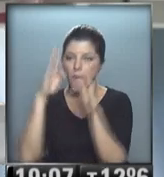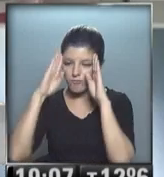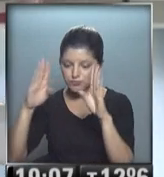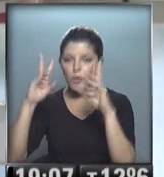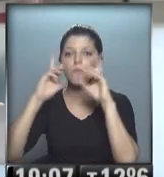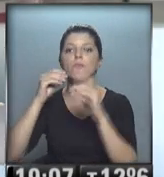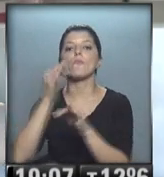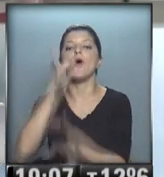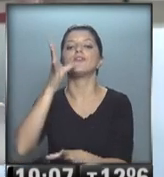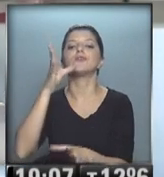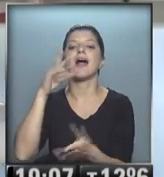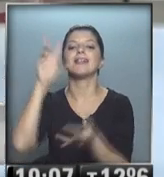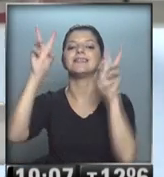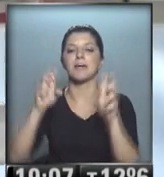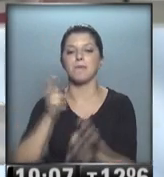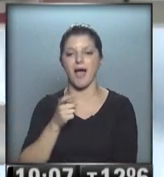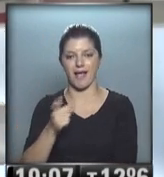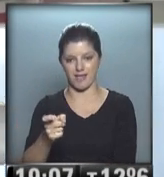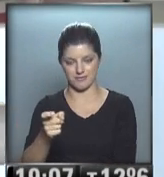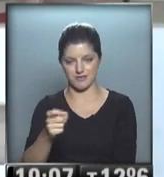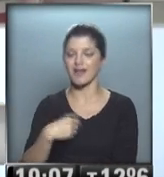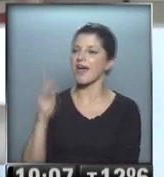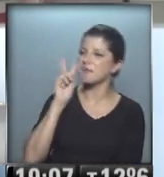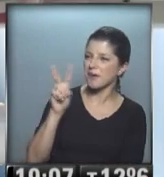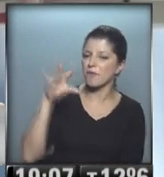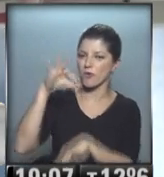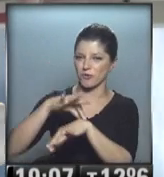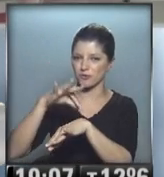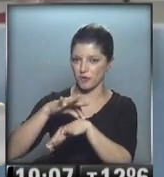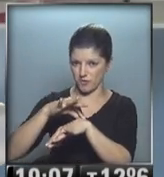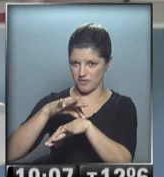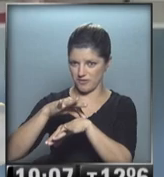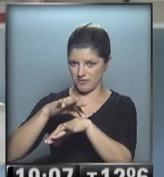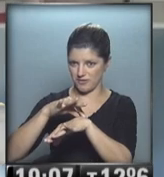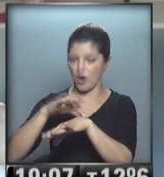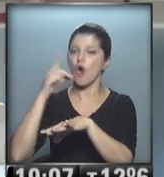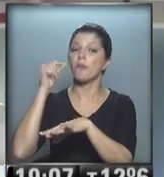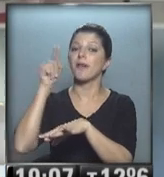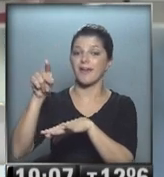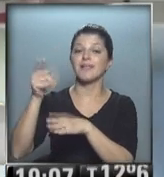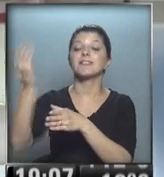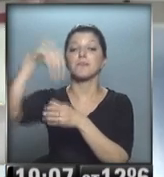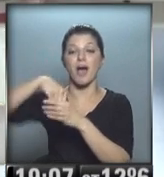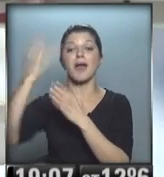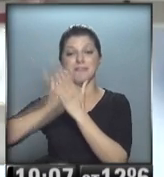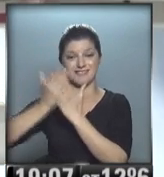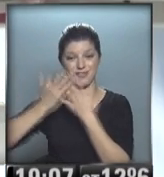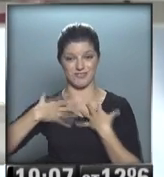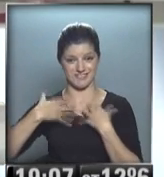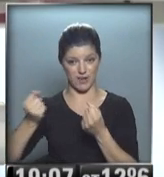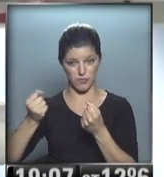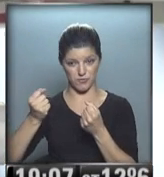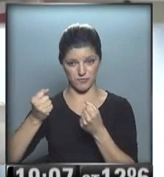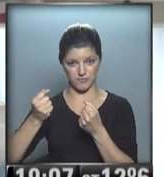de cáncer. Ahí está el doctor Bustos Villar, funcionario del Ministerio de Salud,